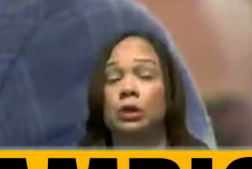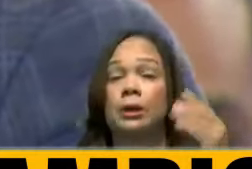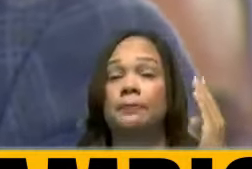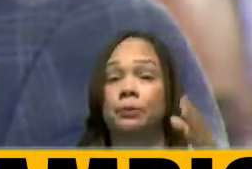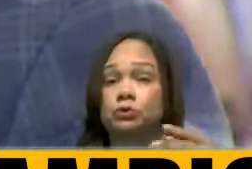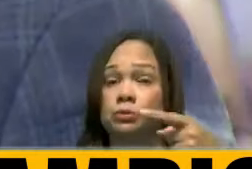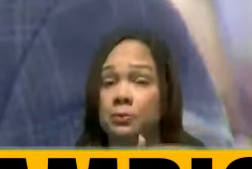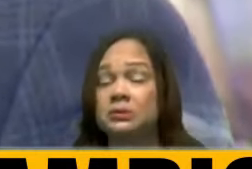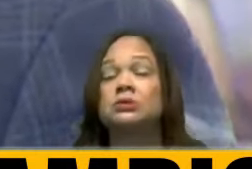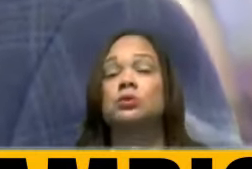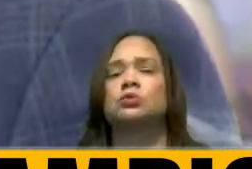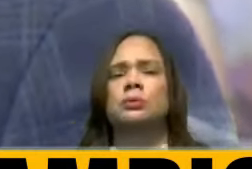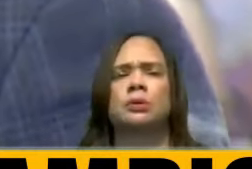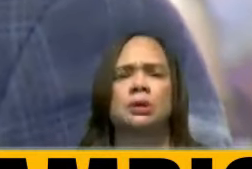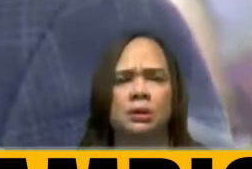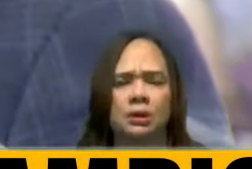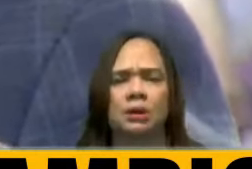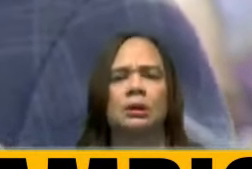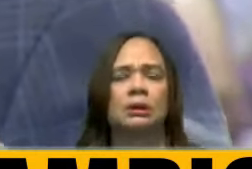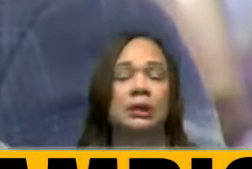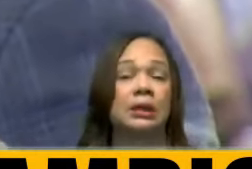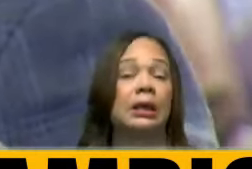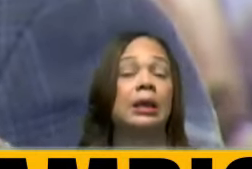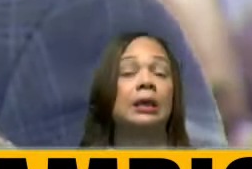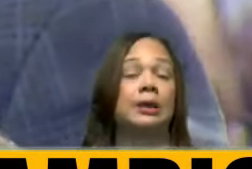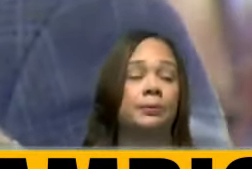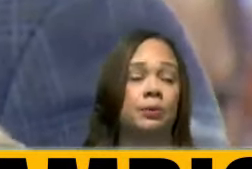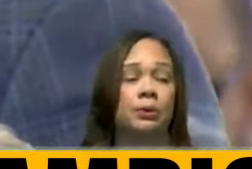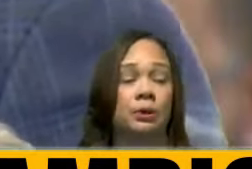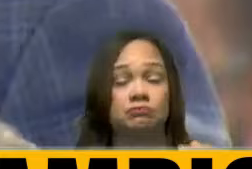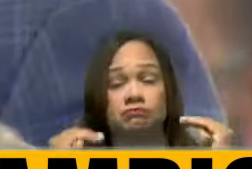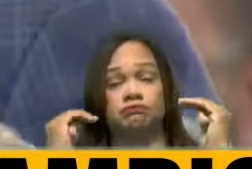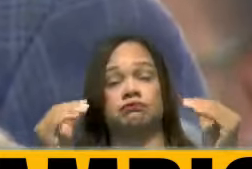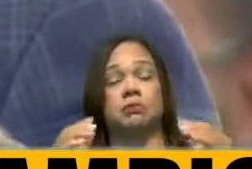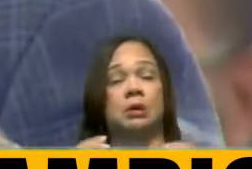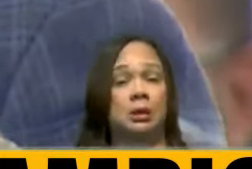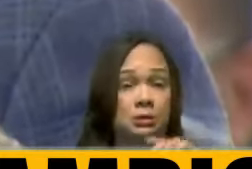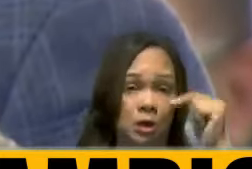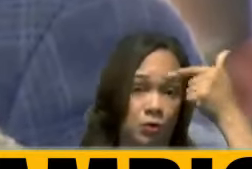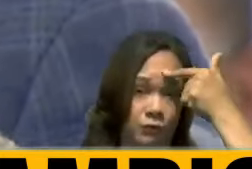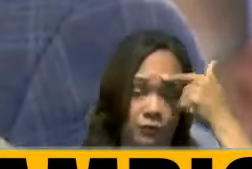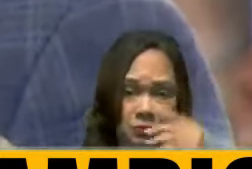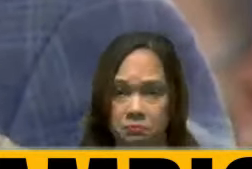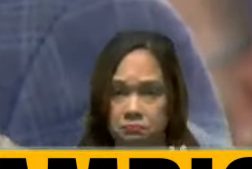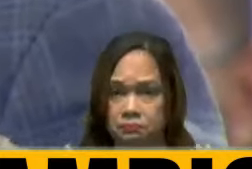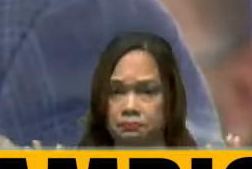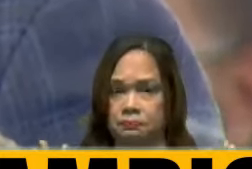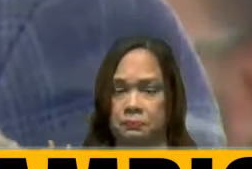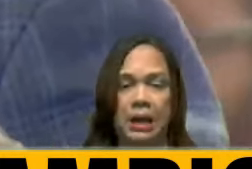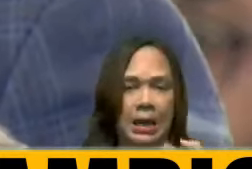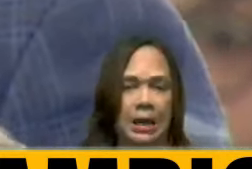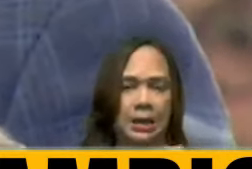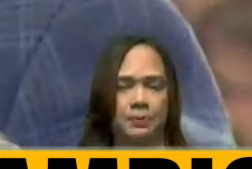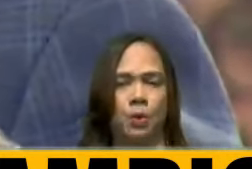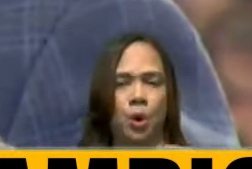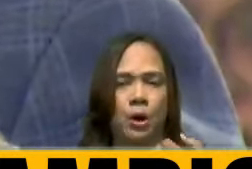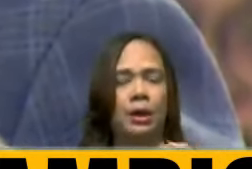de octubre veo que aquí usted tiene el trin team el equipo élite del gobierno que es el equipo económico